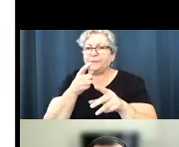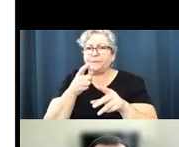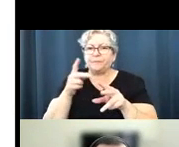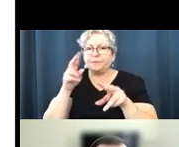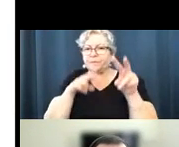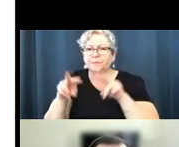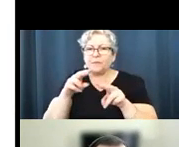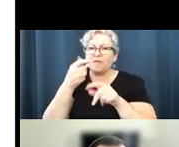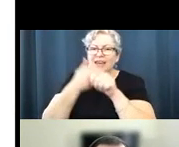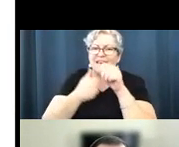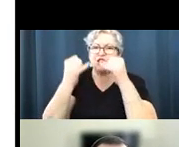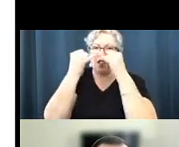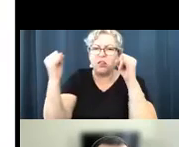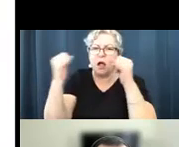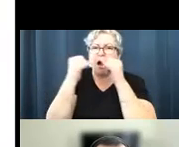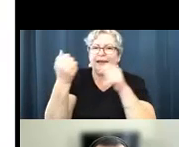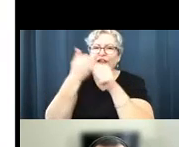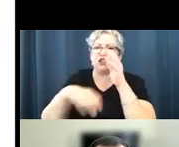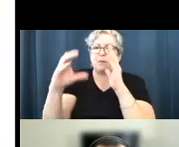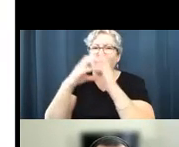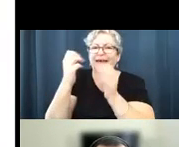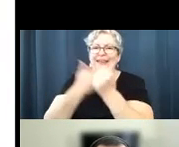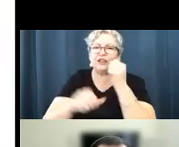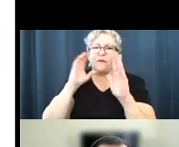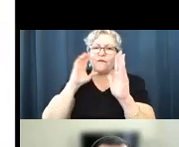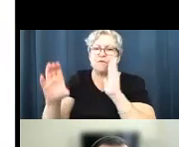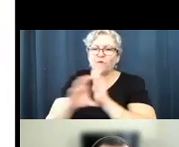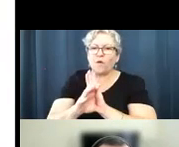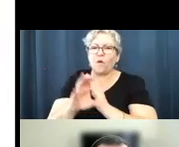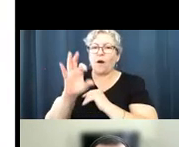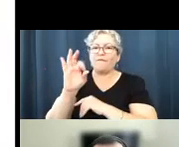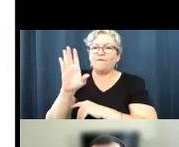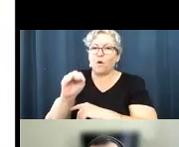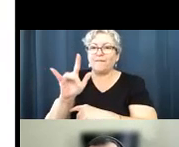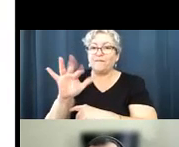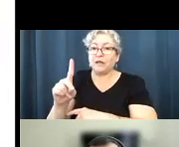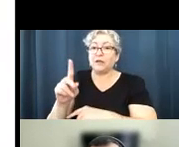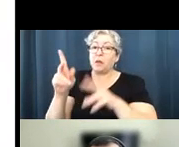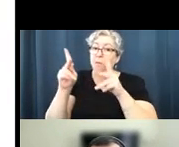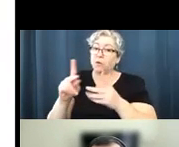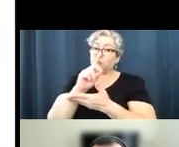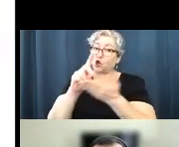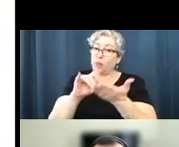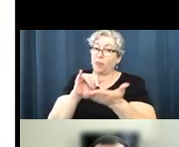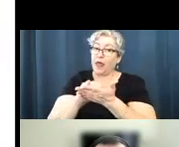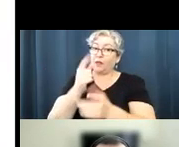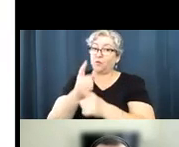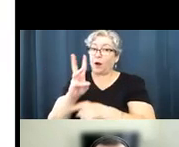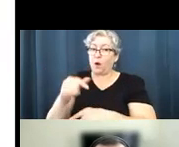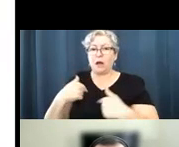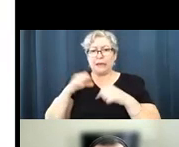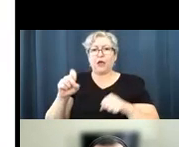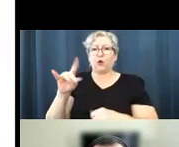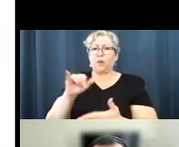Yo puedo verlo por título, por línea, por imagen. Mientras que la persona lo diseñe